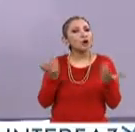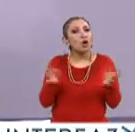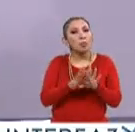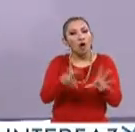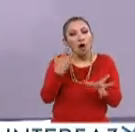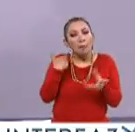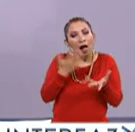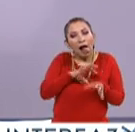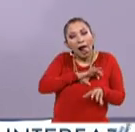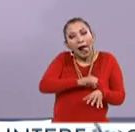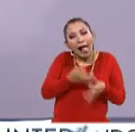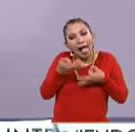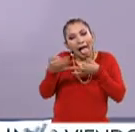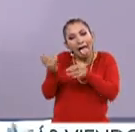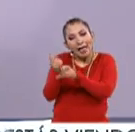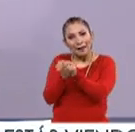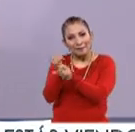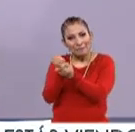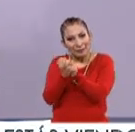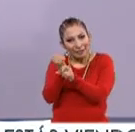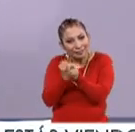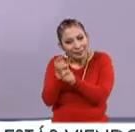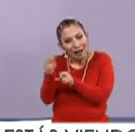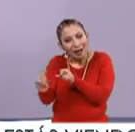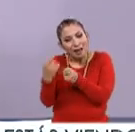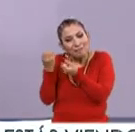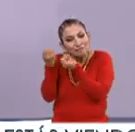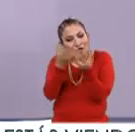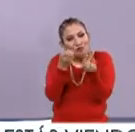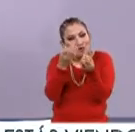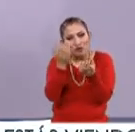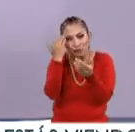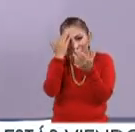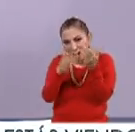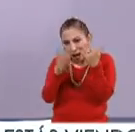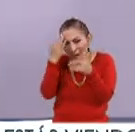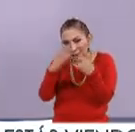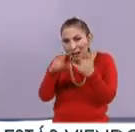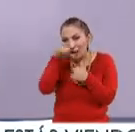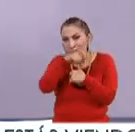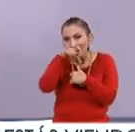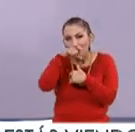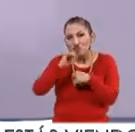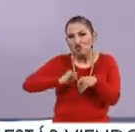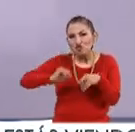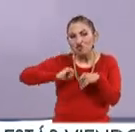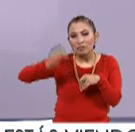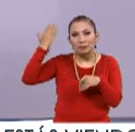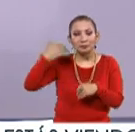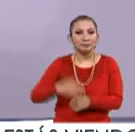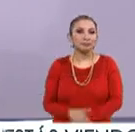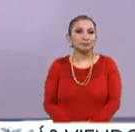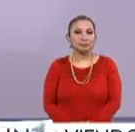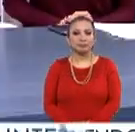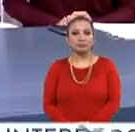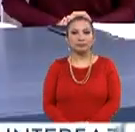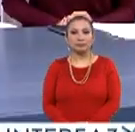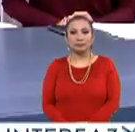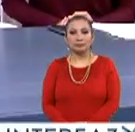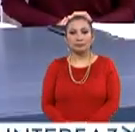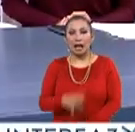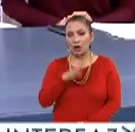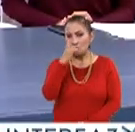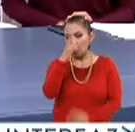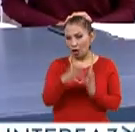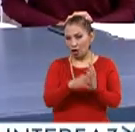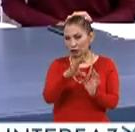adquirió este hobby de empezar a estudiar y a transmitir toda esta sabiduría milenaria de los mayas? Bueno, hay un